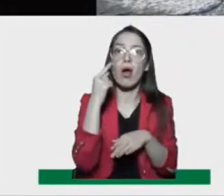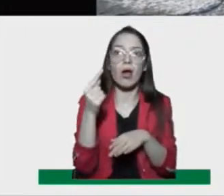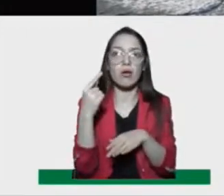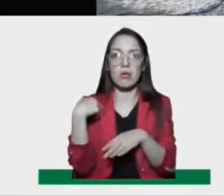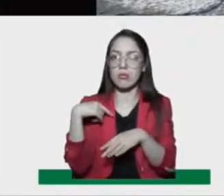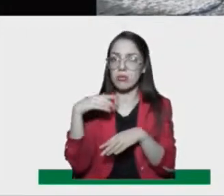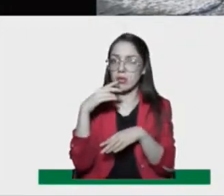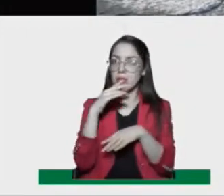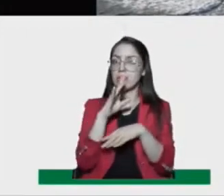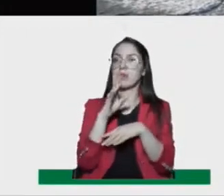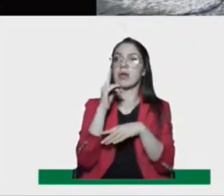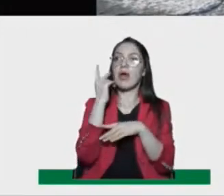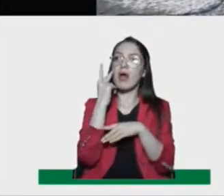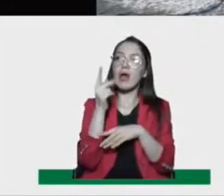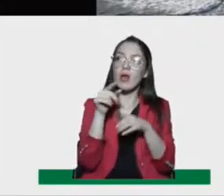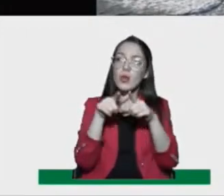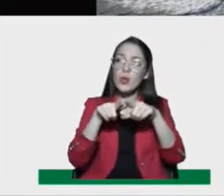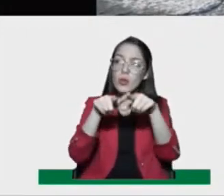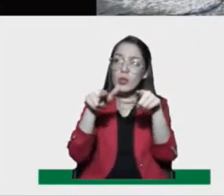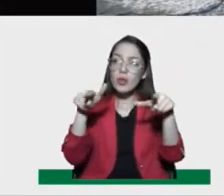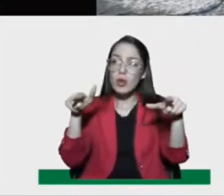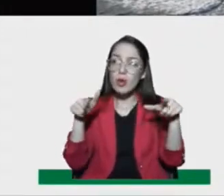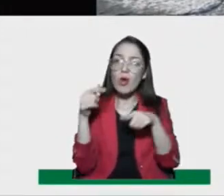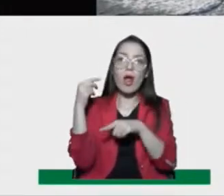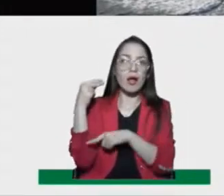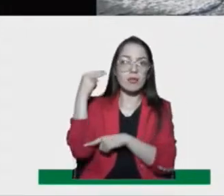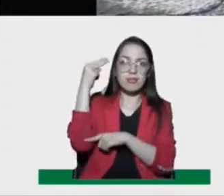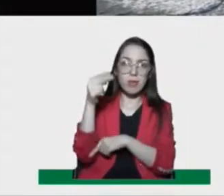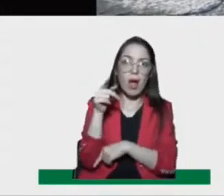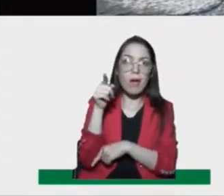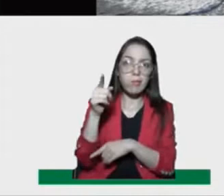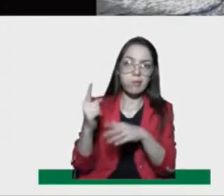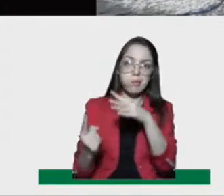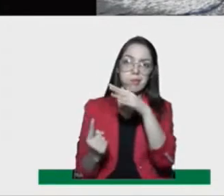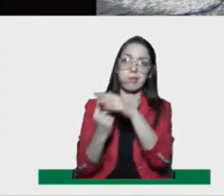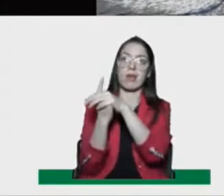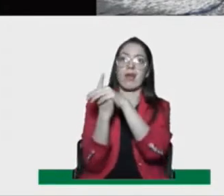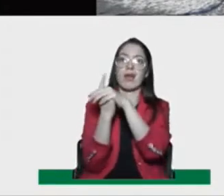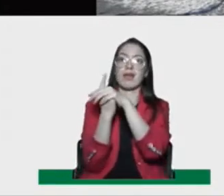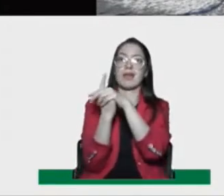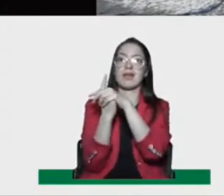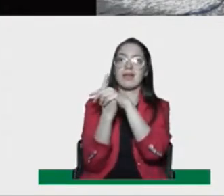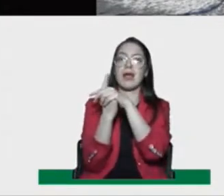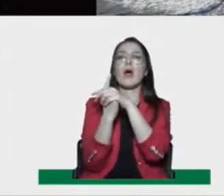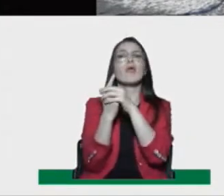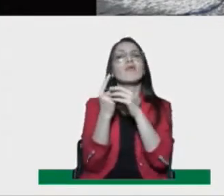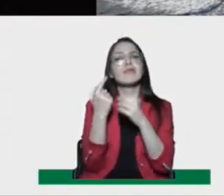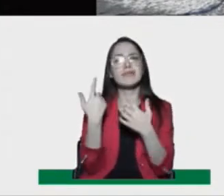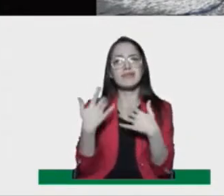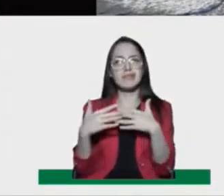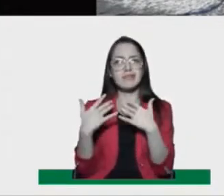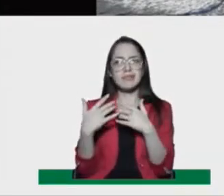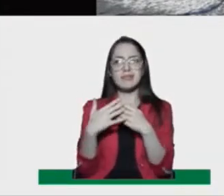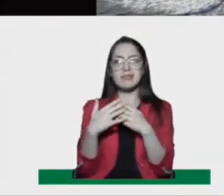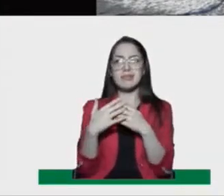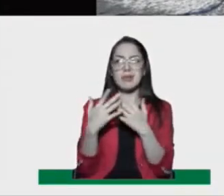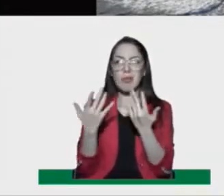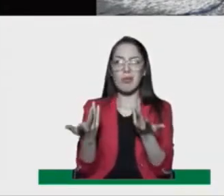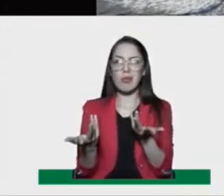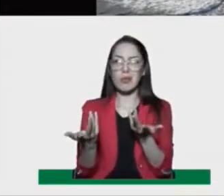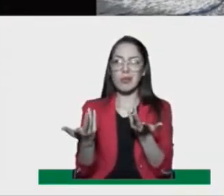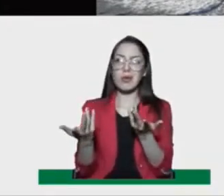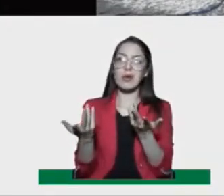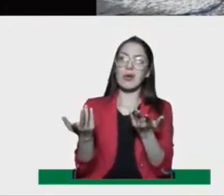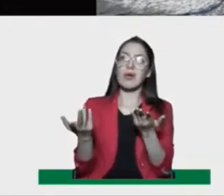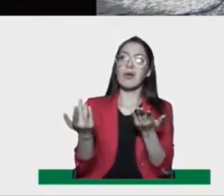y en este lugar es comienza toda esta historia esta historia que parte tomando esta